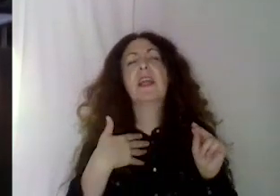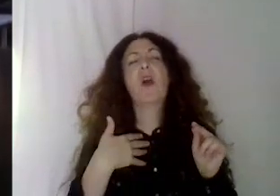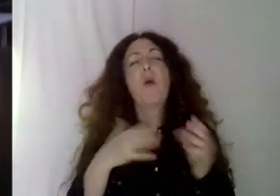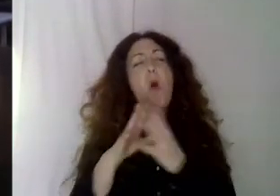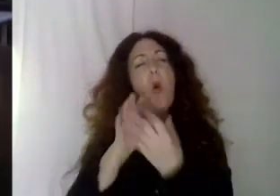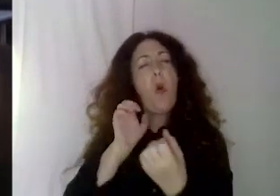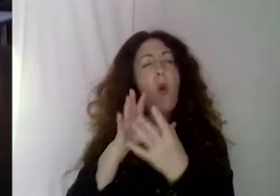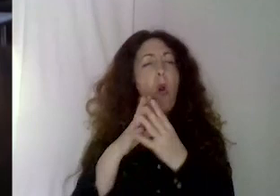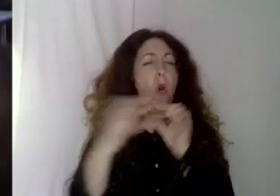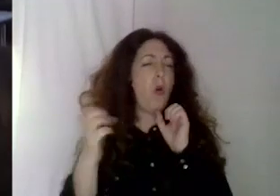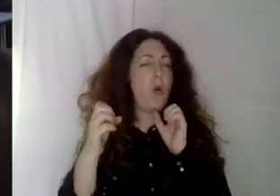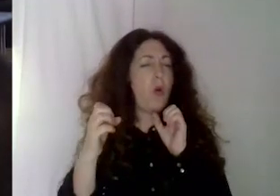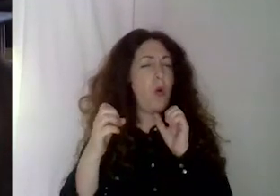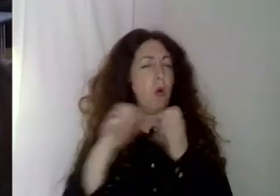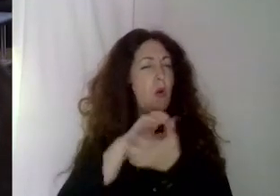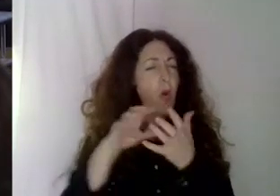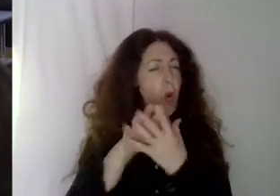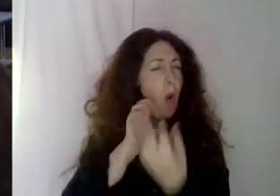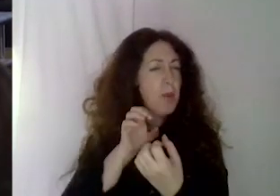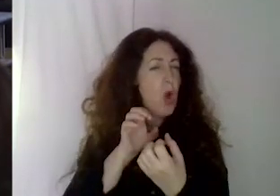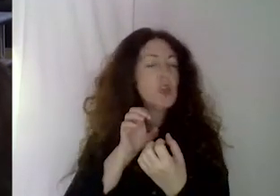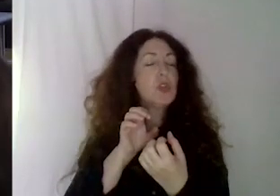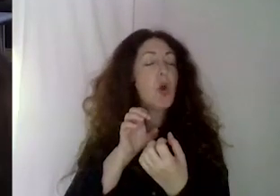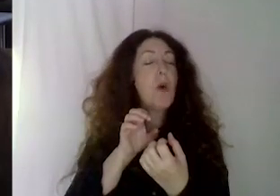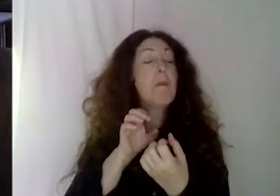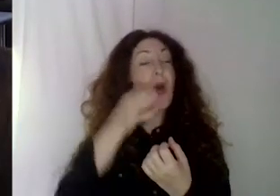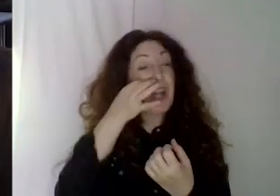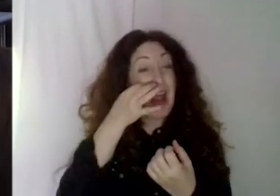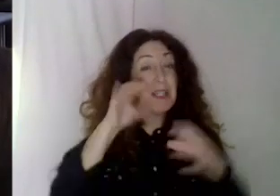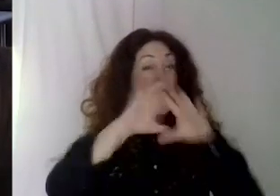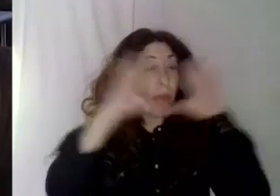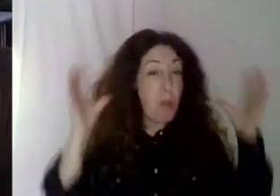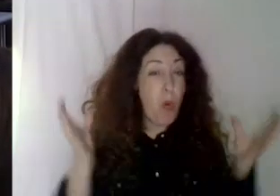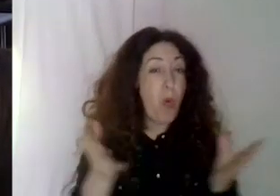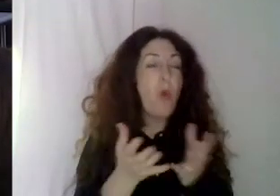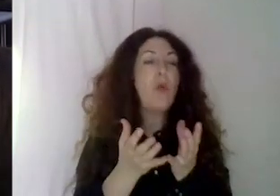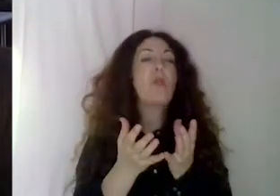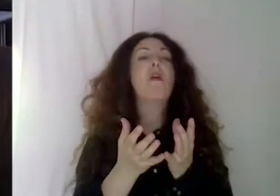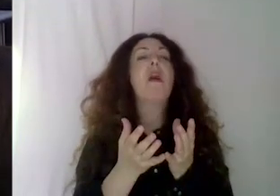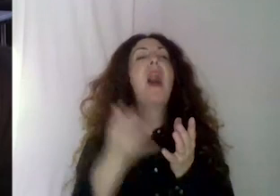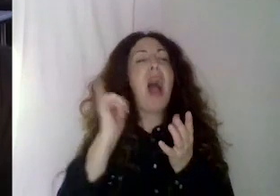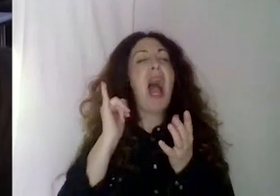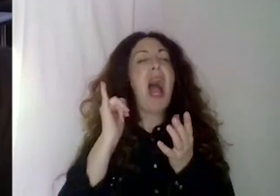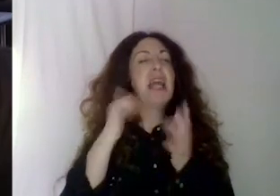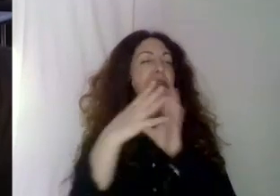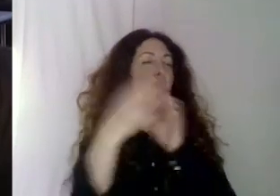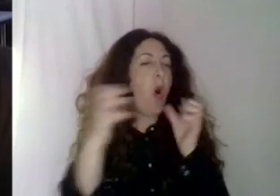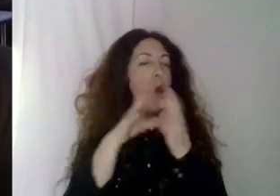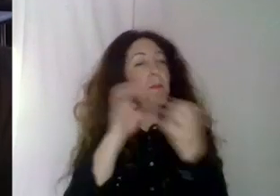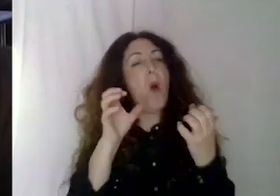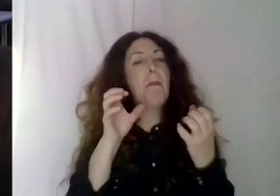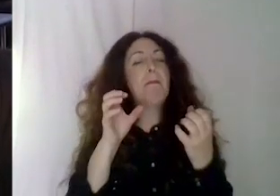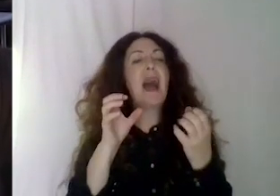yo no hablo de los complots, porque no me gusta, pero sí que hay una trama. Y hay una trama mundial para destruir la